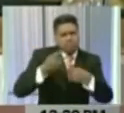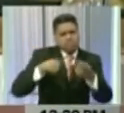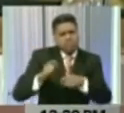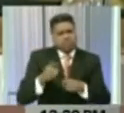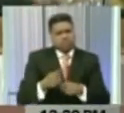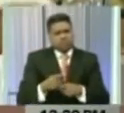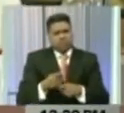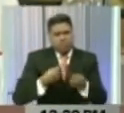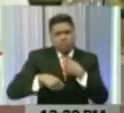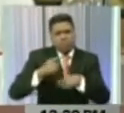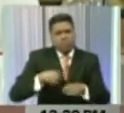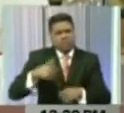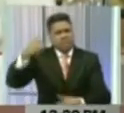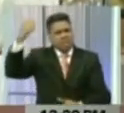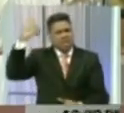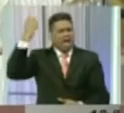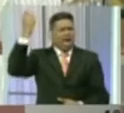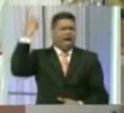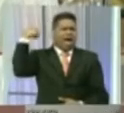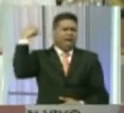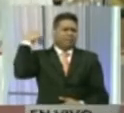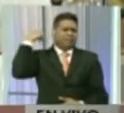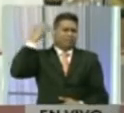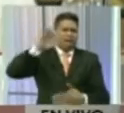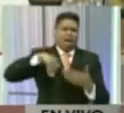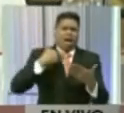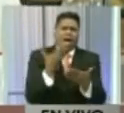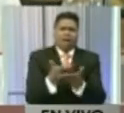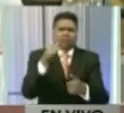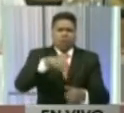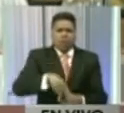allá en la colonia, hasta la Polar hoy.